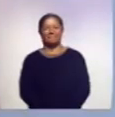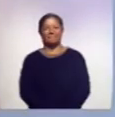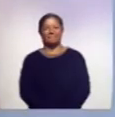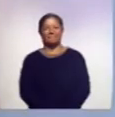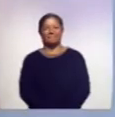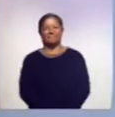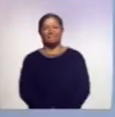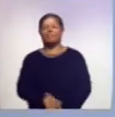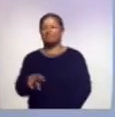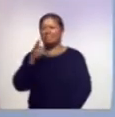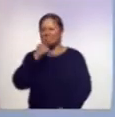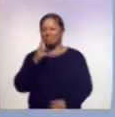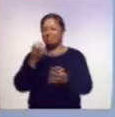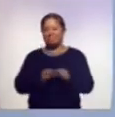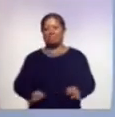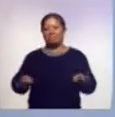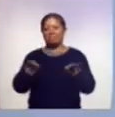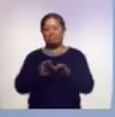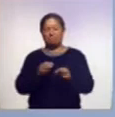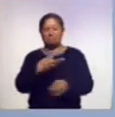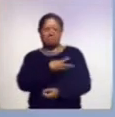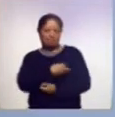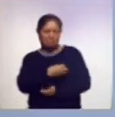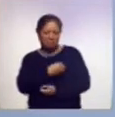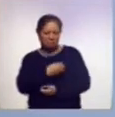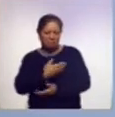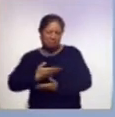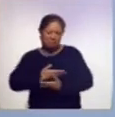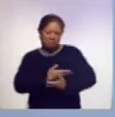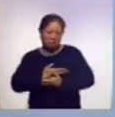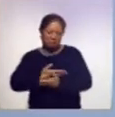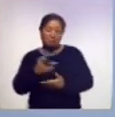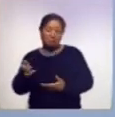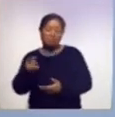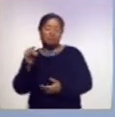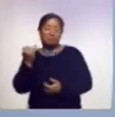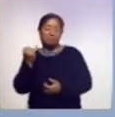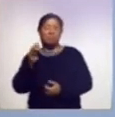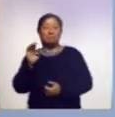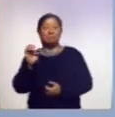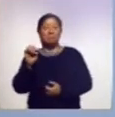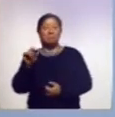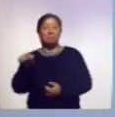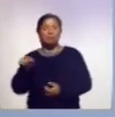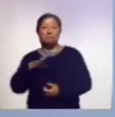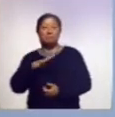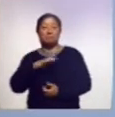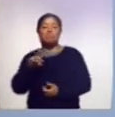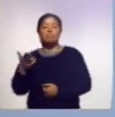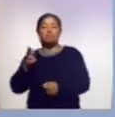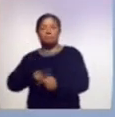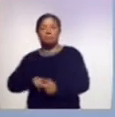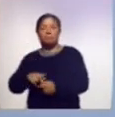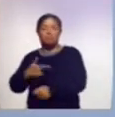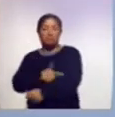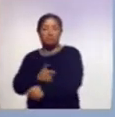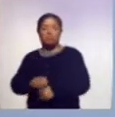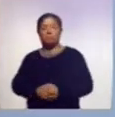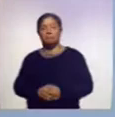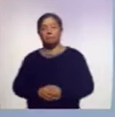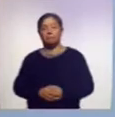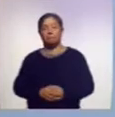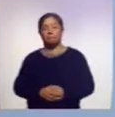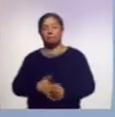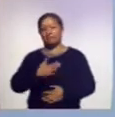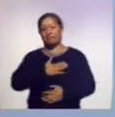Platíquenos pues la importancia de la lactancia materna incluso cuando los bebés, por ejemplo, están como el de usted en cuidados intensivos. Pues para mí